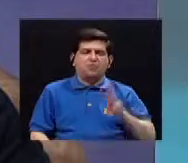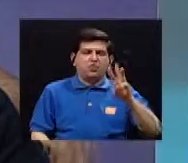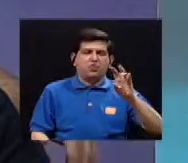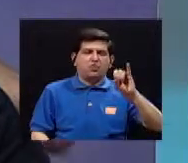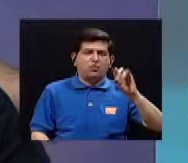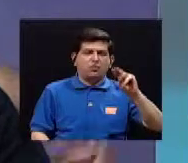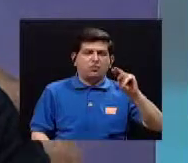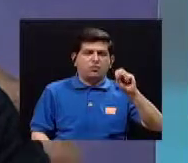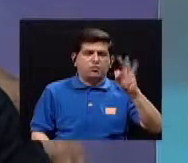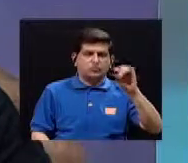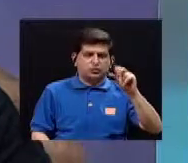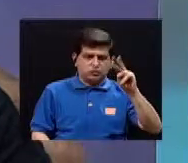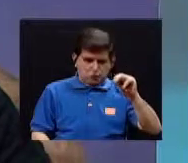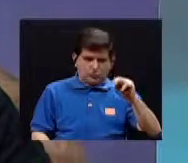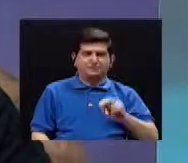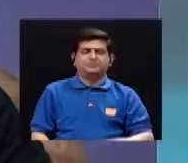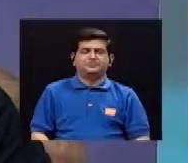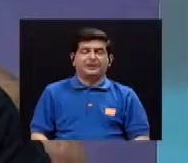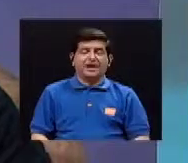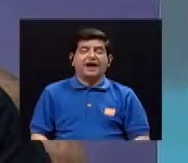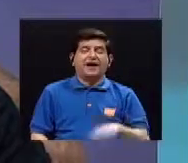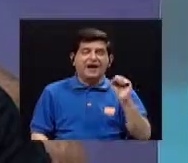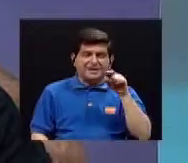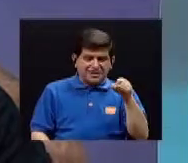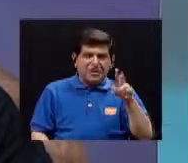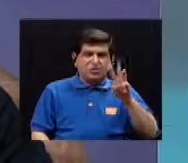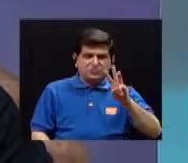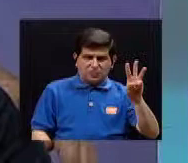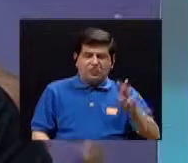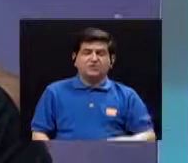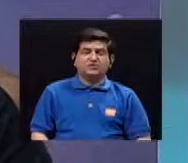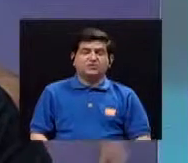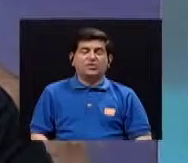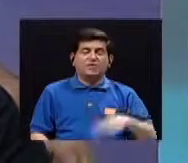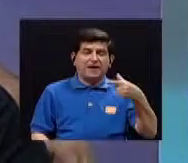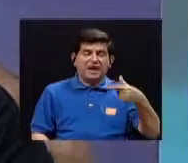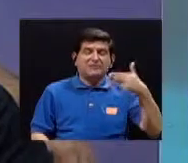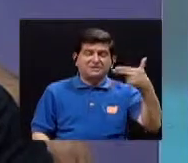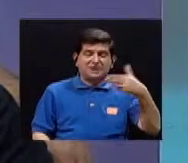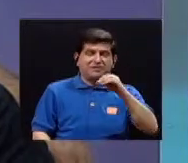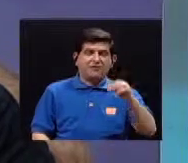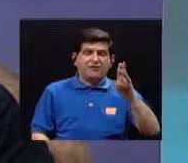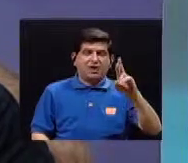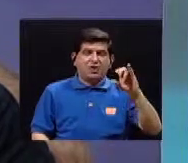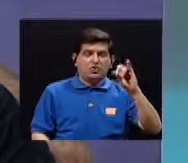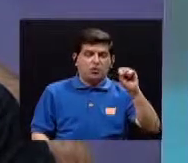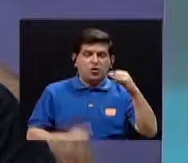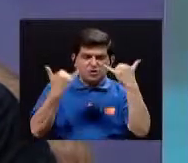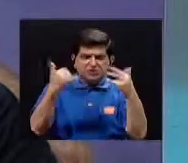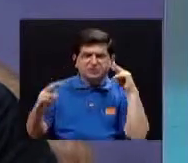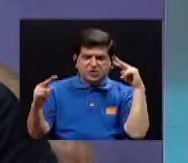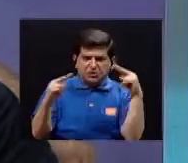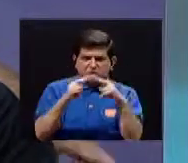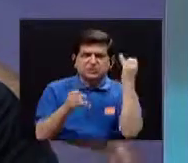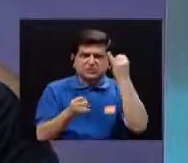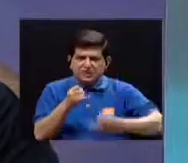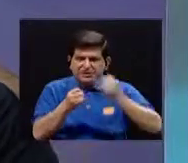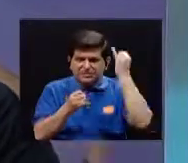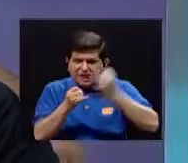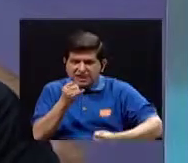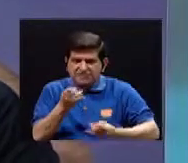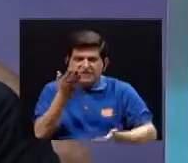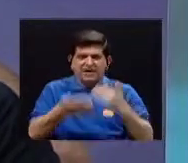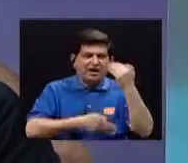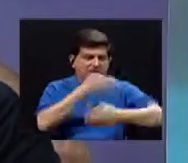winston que es el papel de él washington germán chavarría y ivory se conocieron ya casi que al